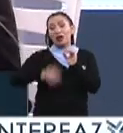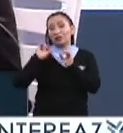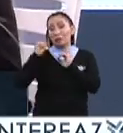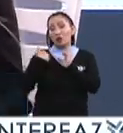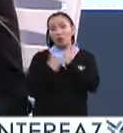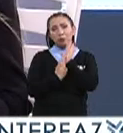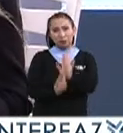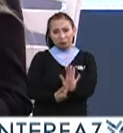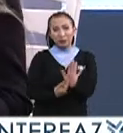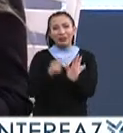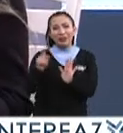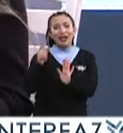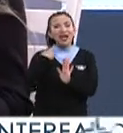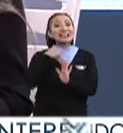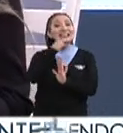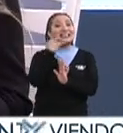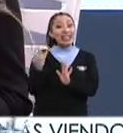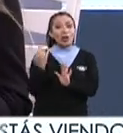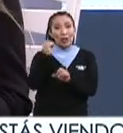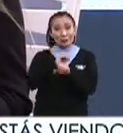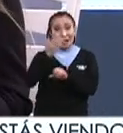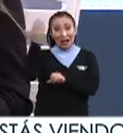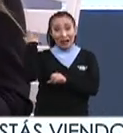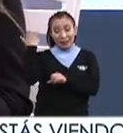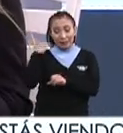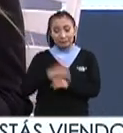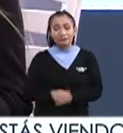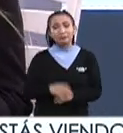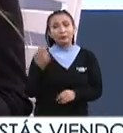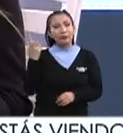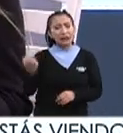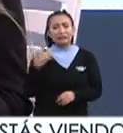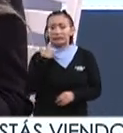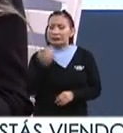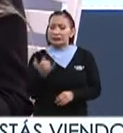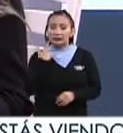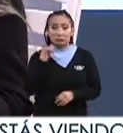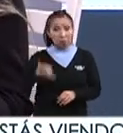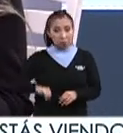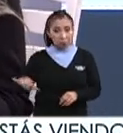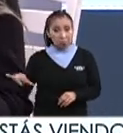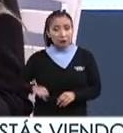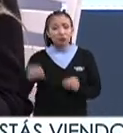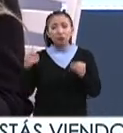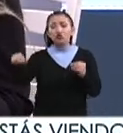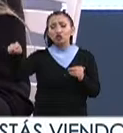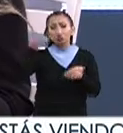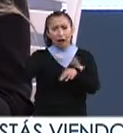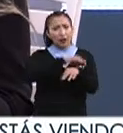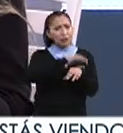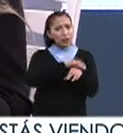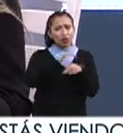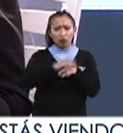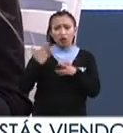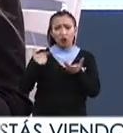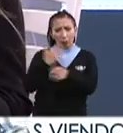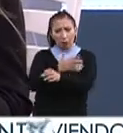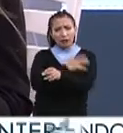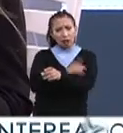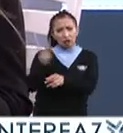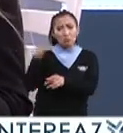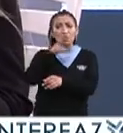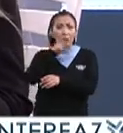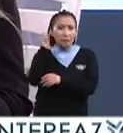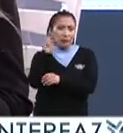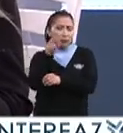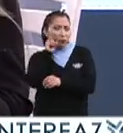acabamos de presentar en Santiago de Chile la semana pasada. Es un esfuerzo muy interesante de muchos colegas que están preocupados precisamente,